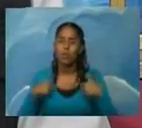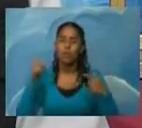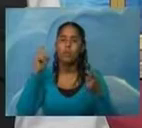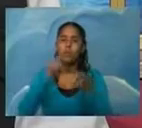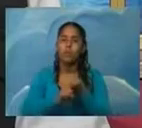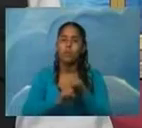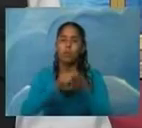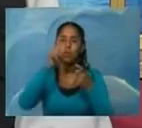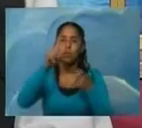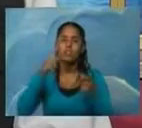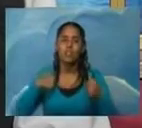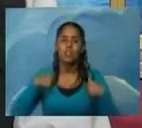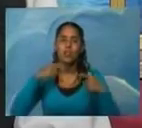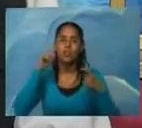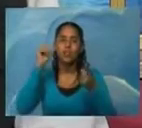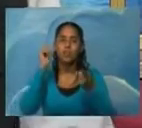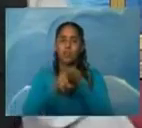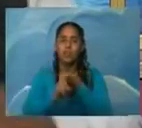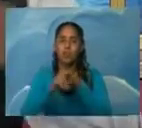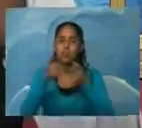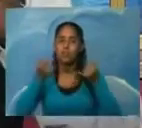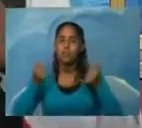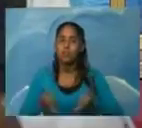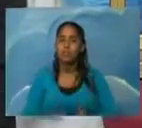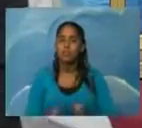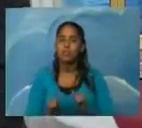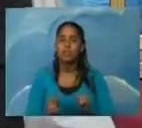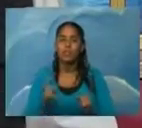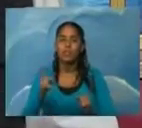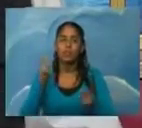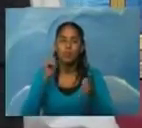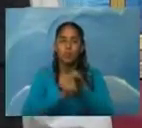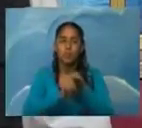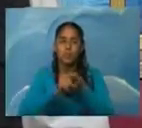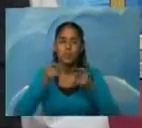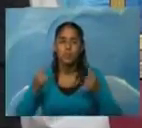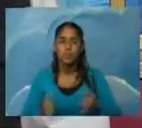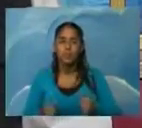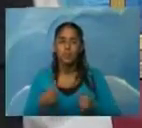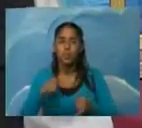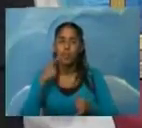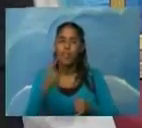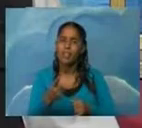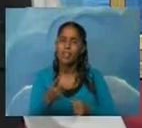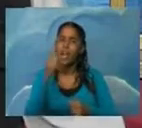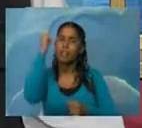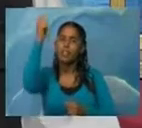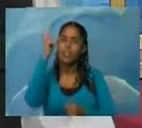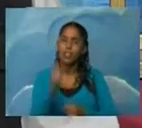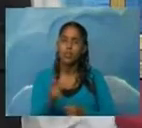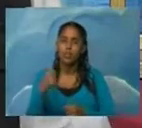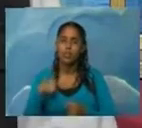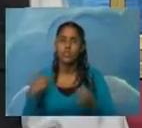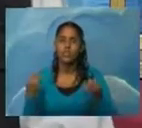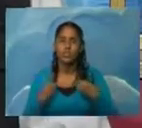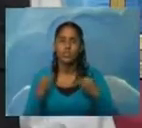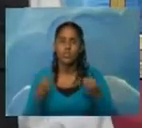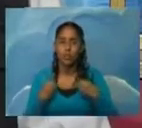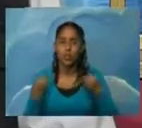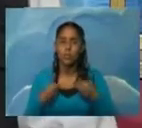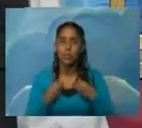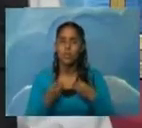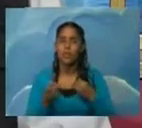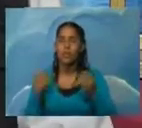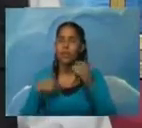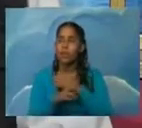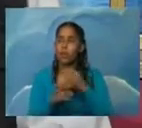hijas. Eche para afuera, compadre. Y íbamos viajando. Cuenta, José. Lo voy a decir porque yo viví esto, hermano, mire.